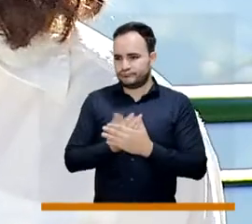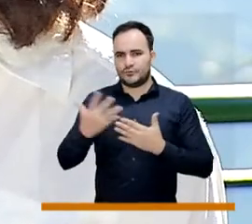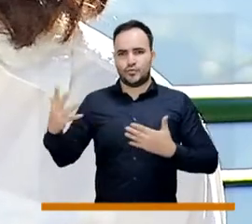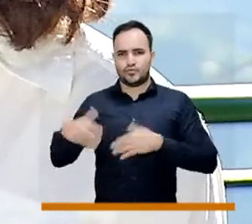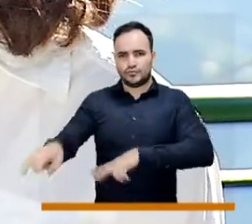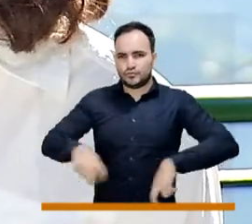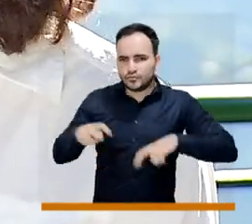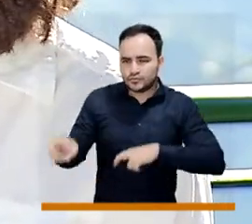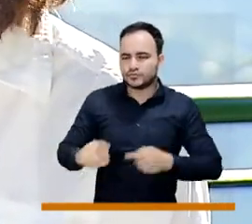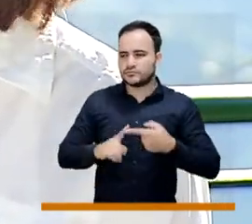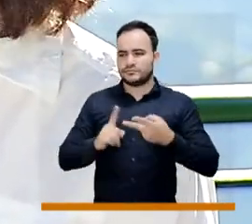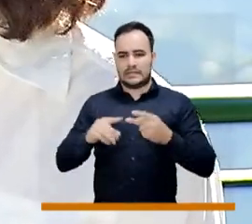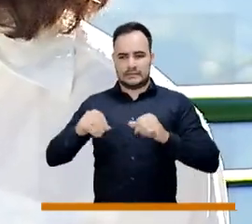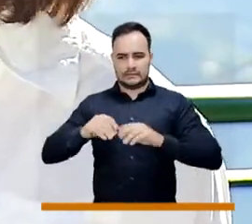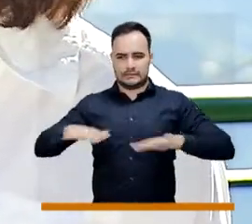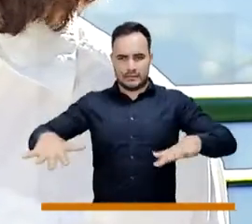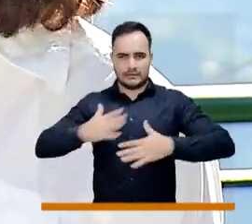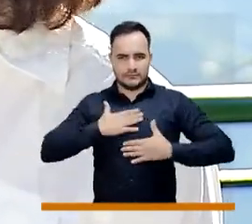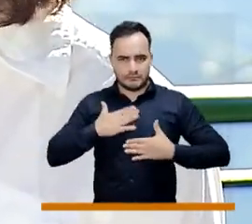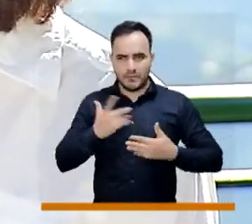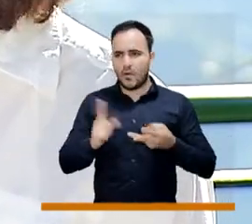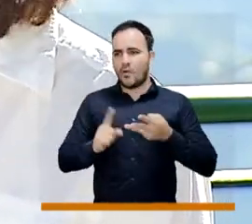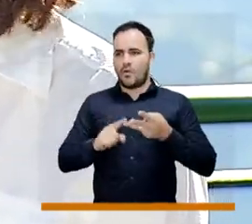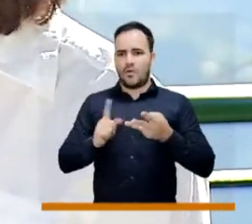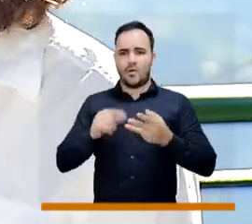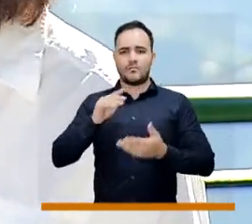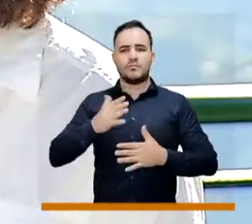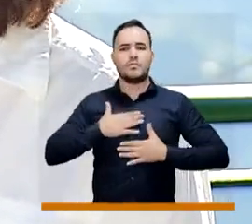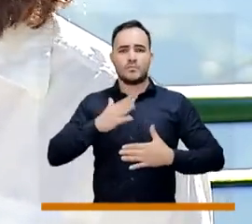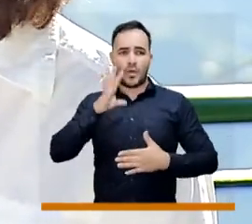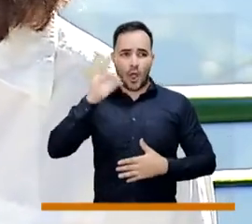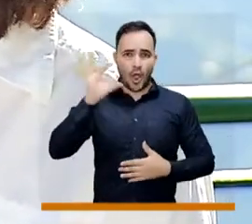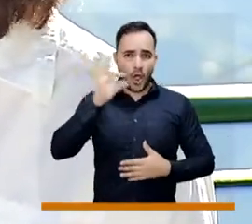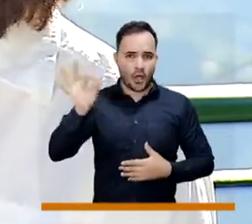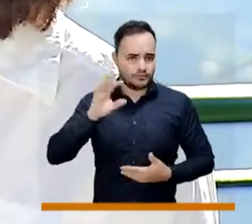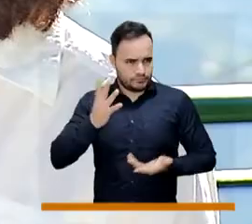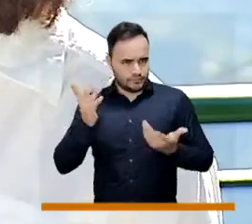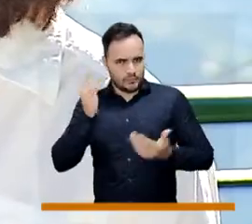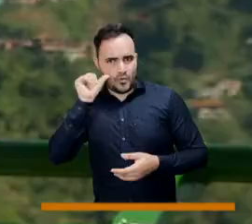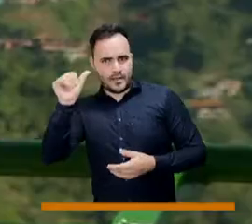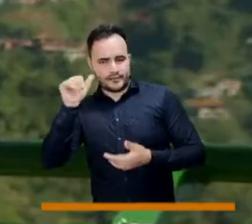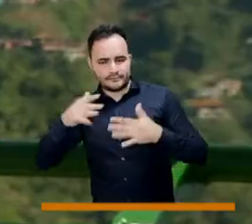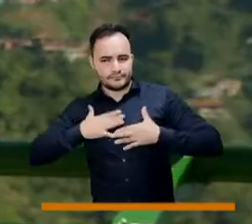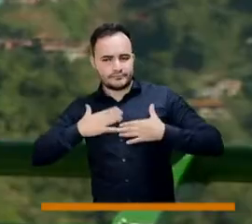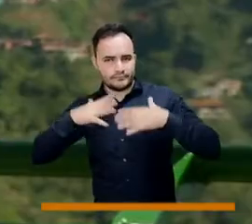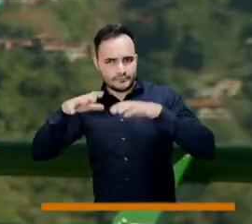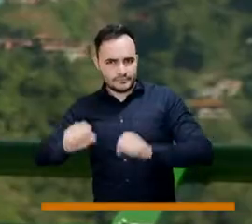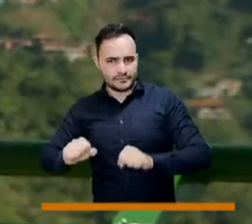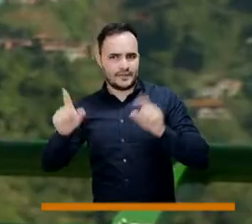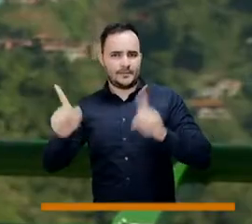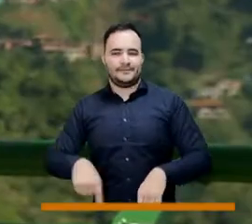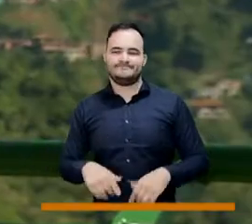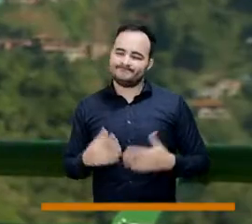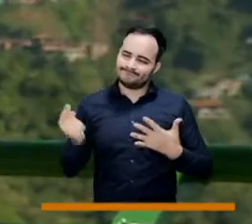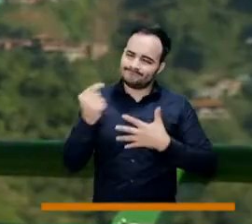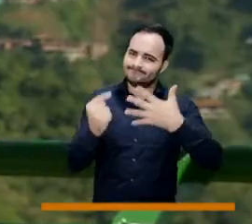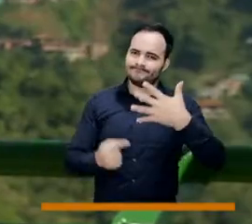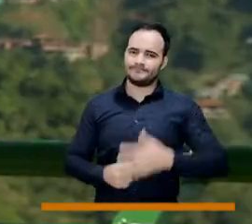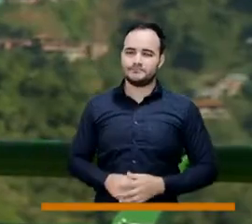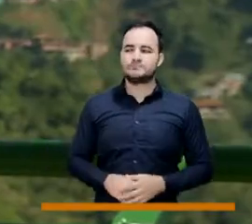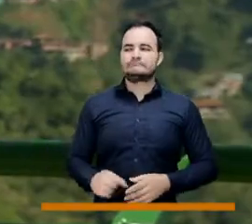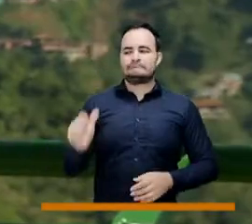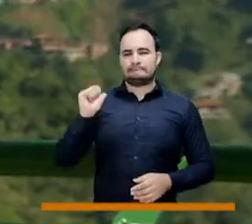acceso a la tierra, titularidad compartida. Entonces es una apuesta muy fuerte de la política por esas razones. A propósito de eso, concejal